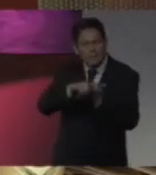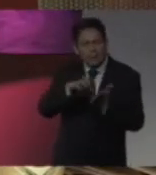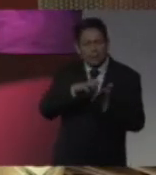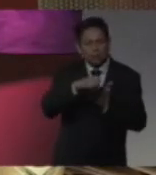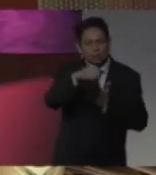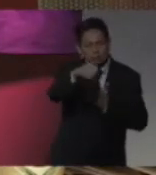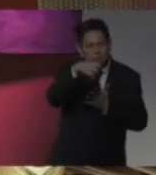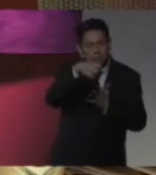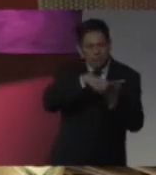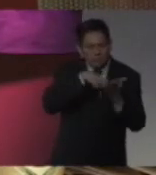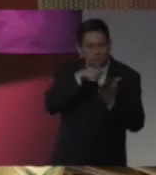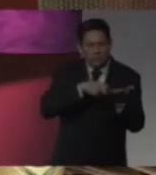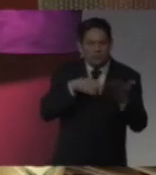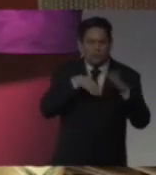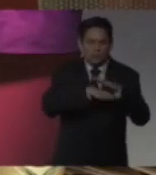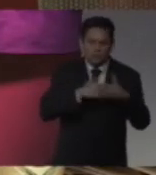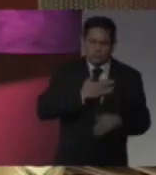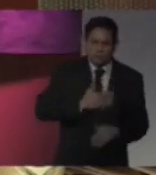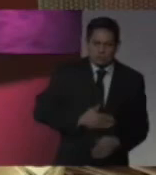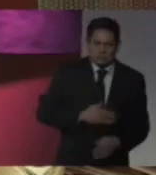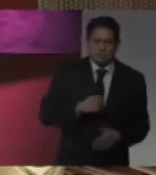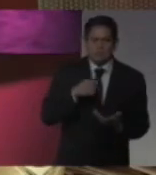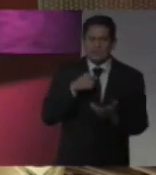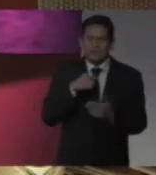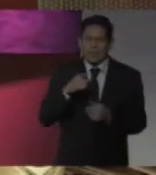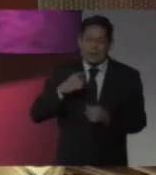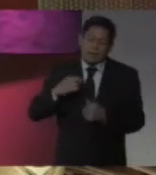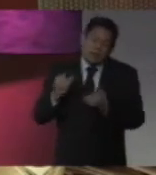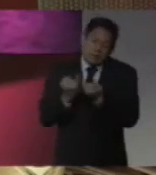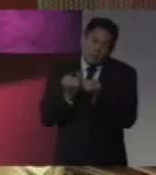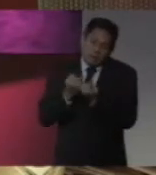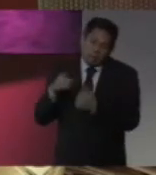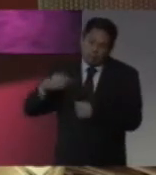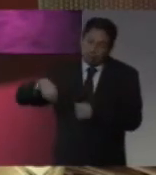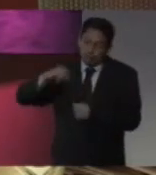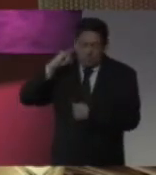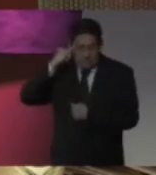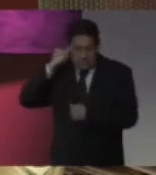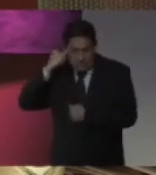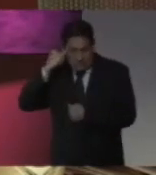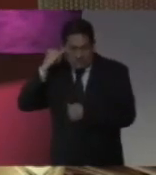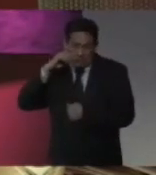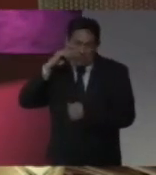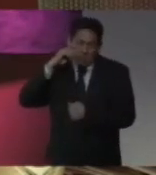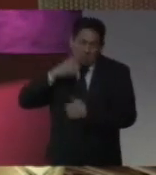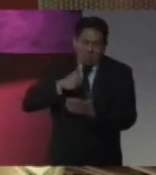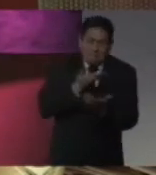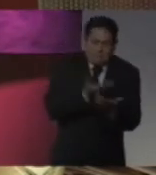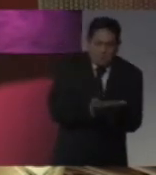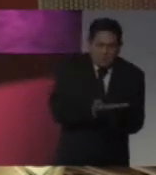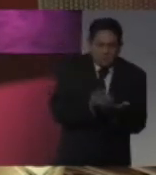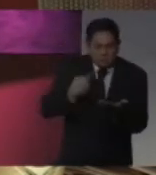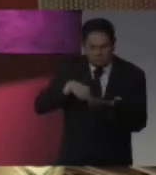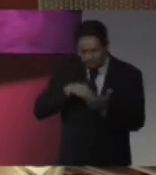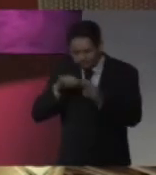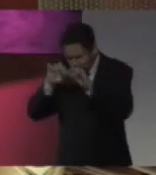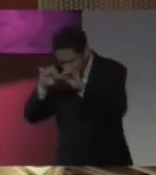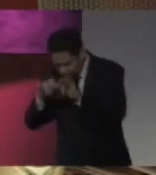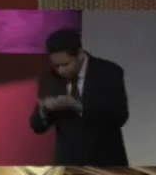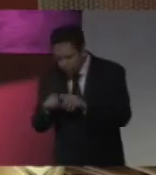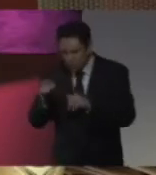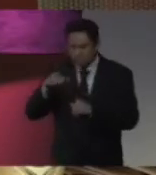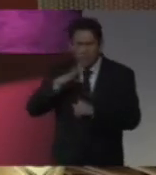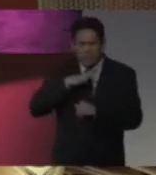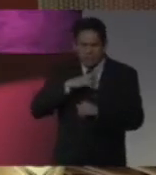sector justicia y la propuesta que las autoridades indígenas elaboraron al respecto. Entonces teníamos muchas preguntas parecidas a las